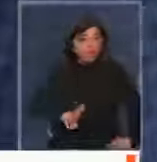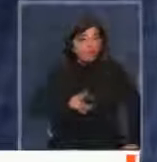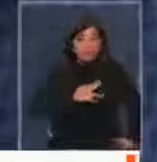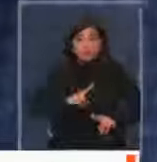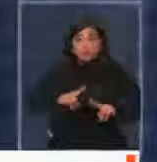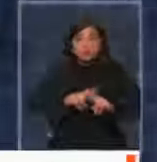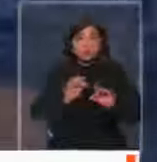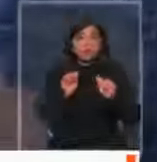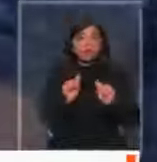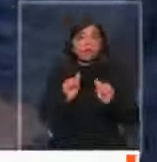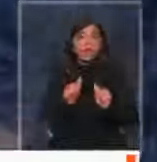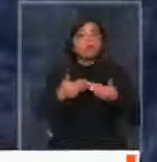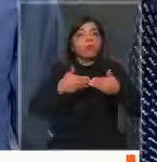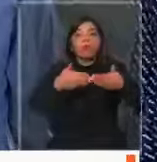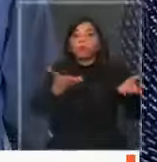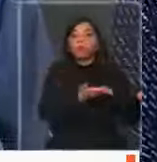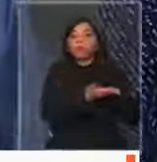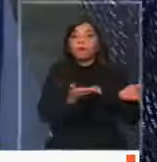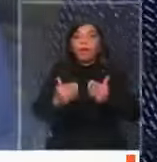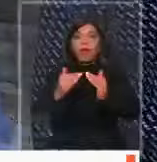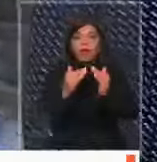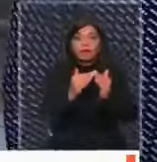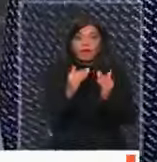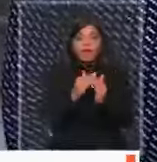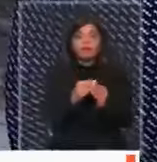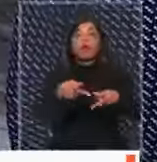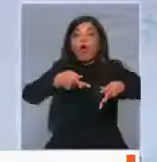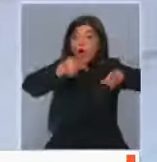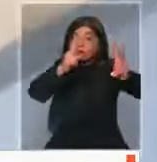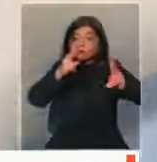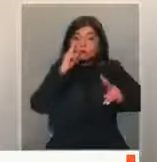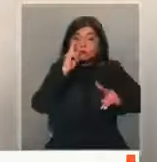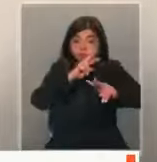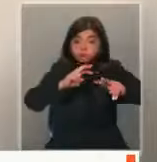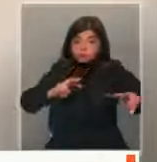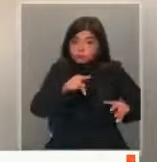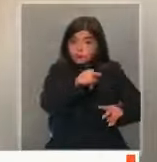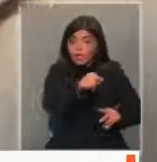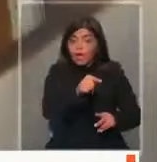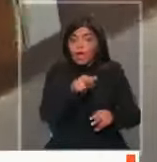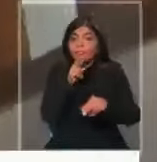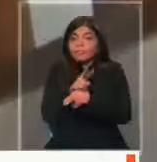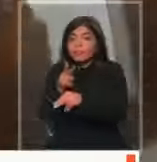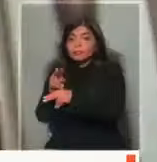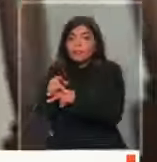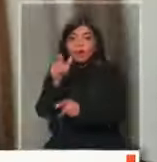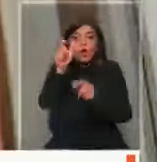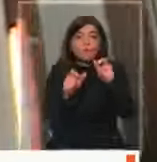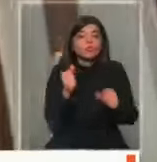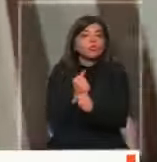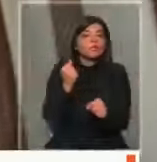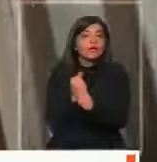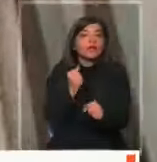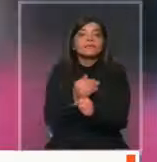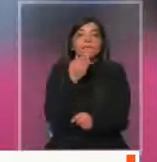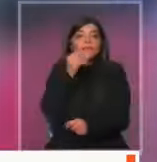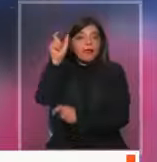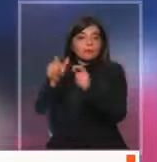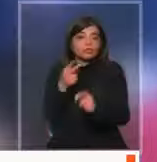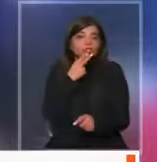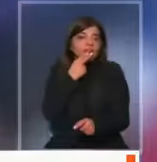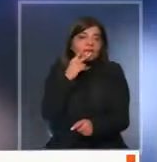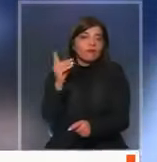Por lo mismo nos abre las puertas del recinto y nos autoriza a recoger testimonios tanto del personal como de los internos